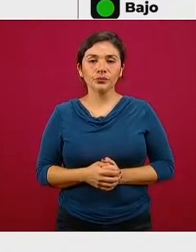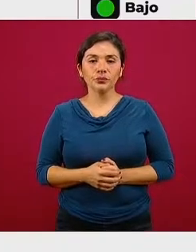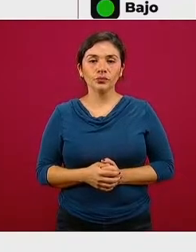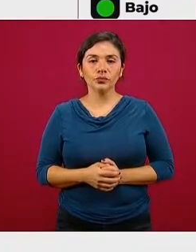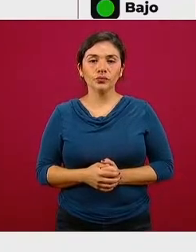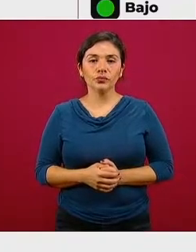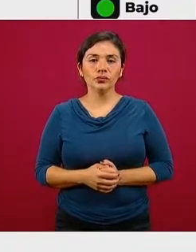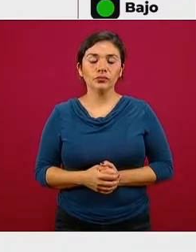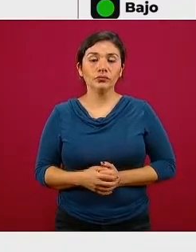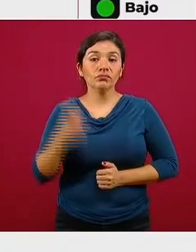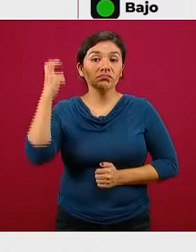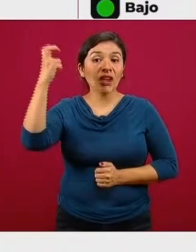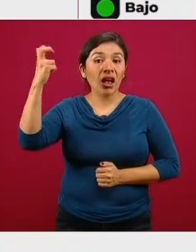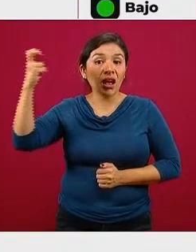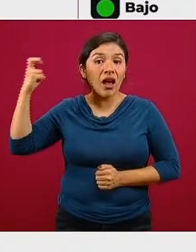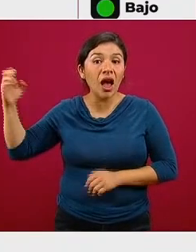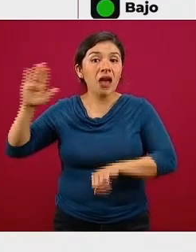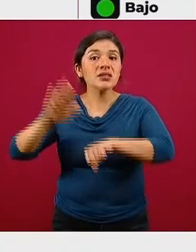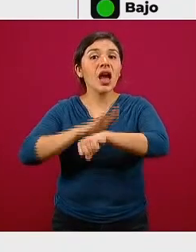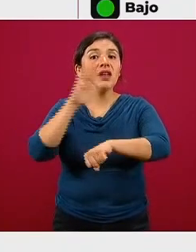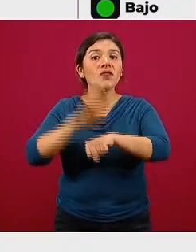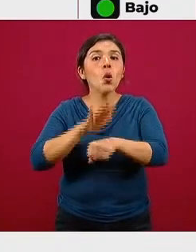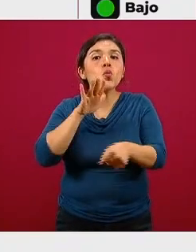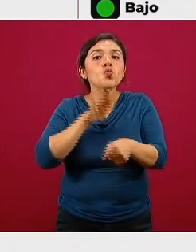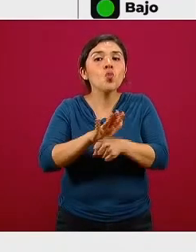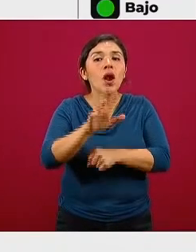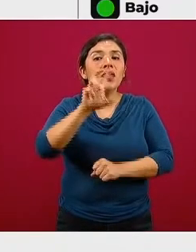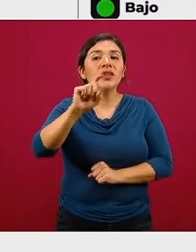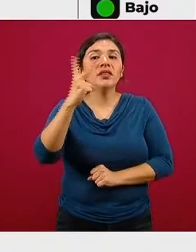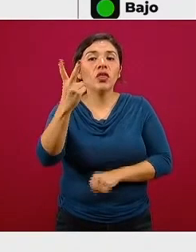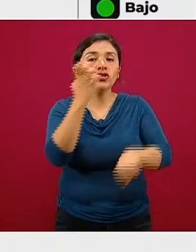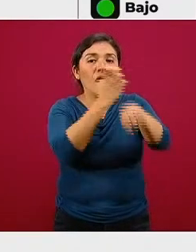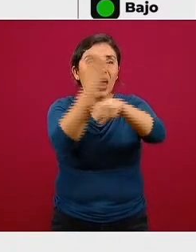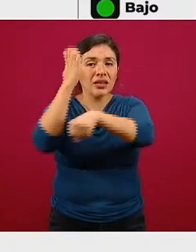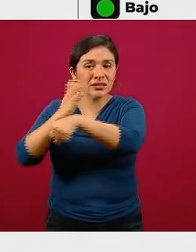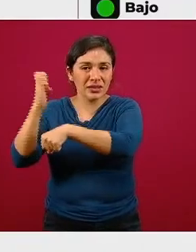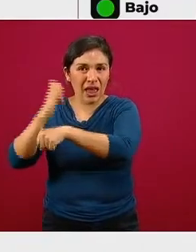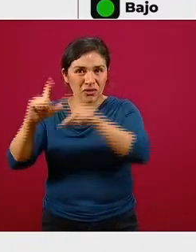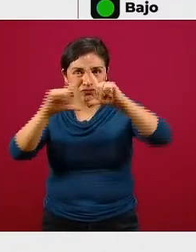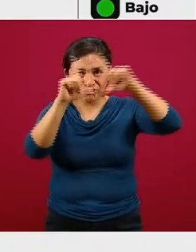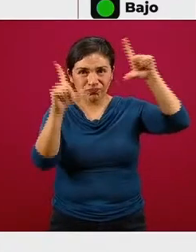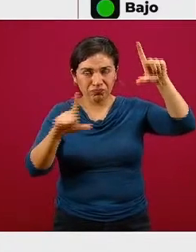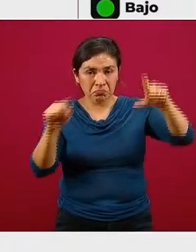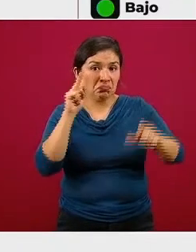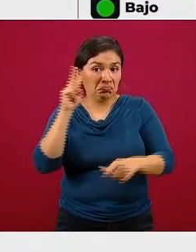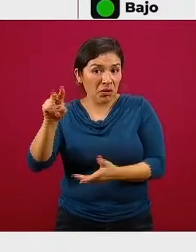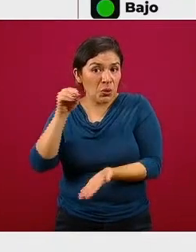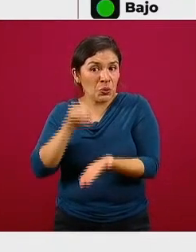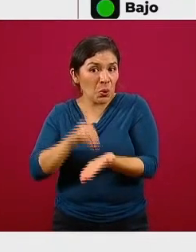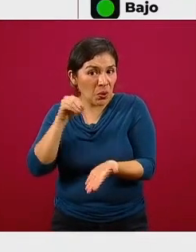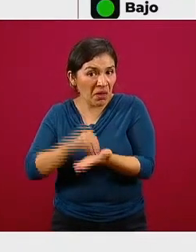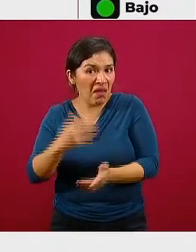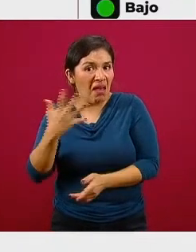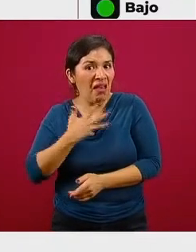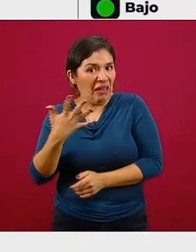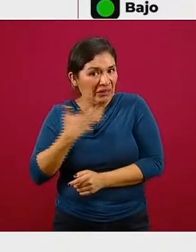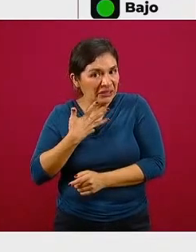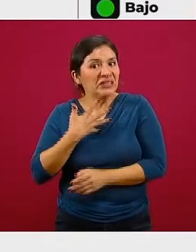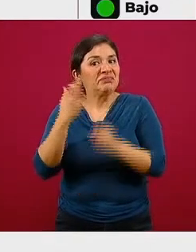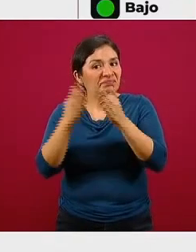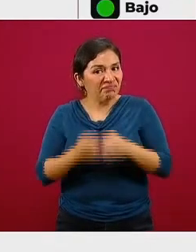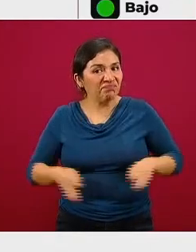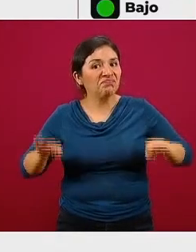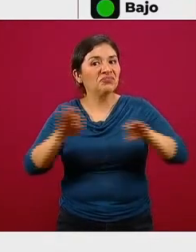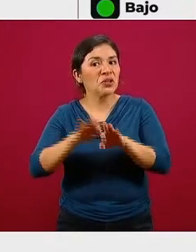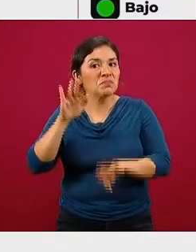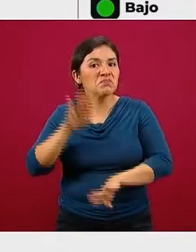Estos son las calificaciones de las 32 entidades federativas. Como pueden ver, sigue habiendo un mosaico